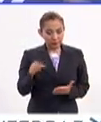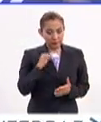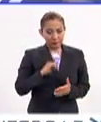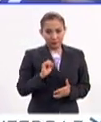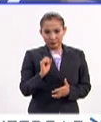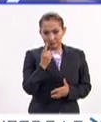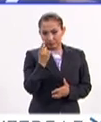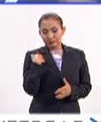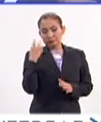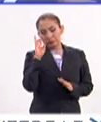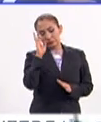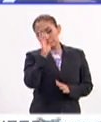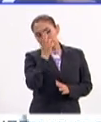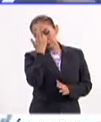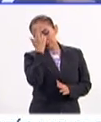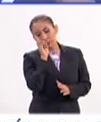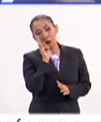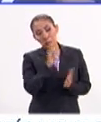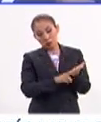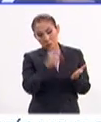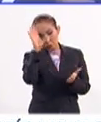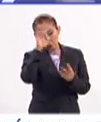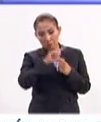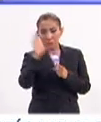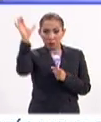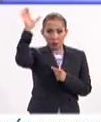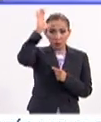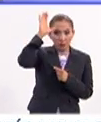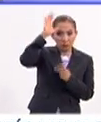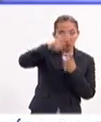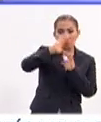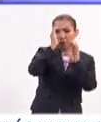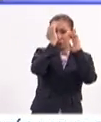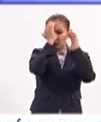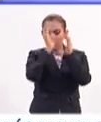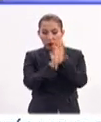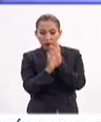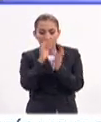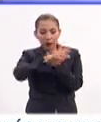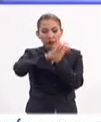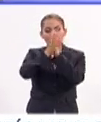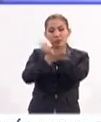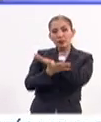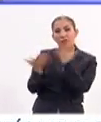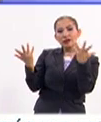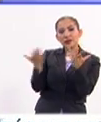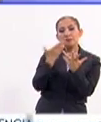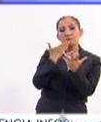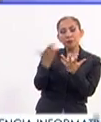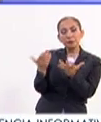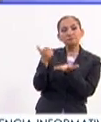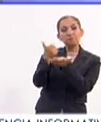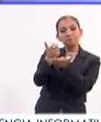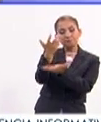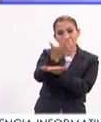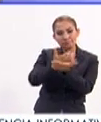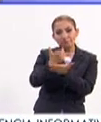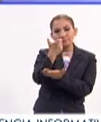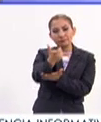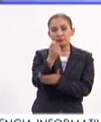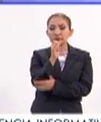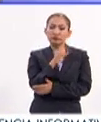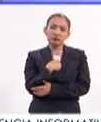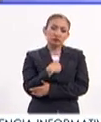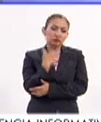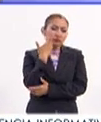siglo XXI se está revalorando el valor de la cultura, de la ciencia, del conocimiento para producir también bienes económicos. En este